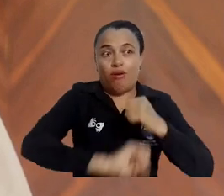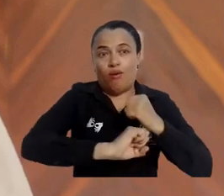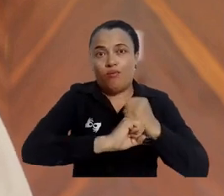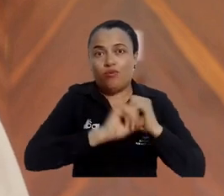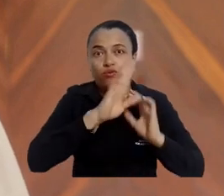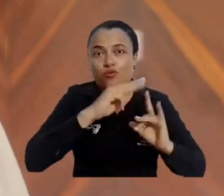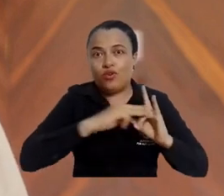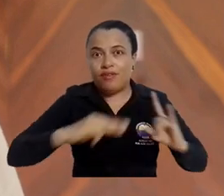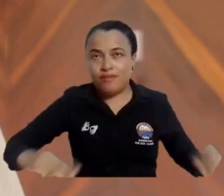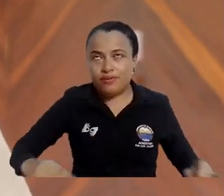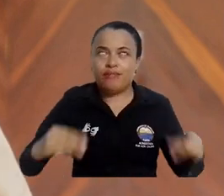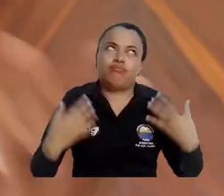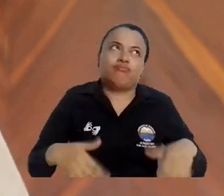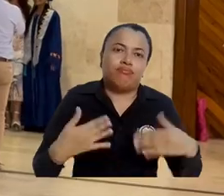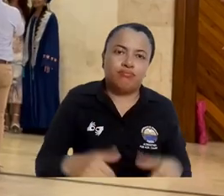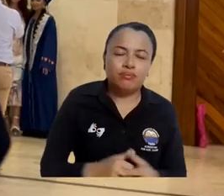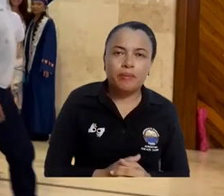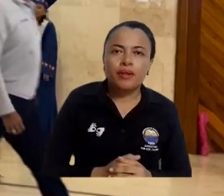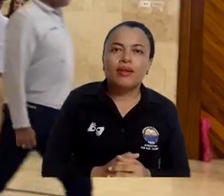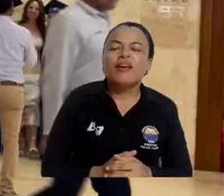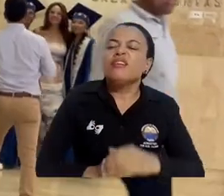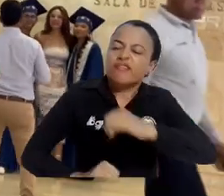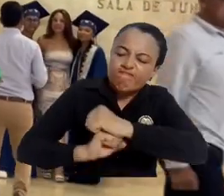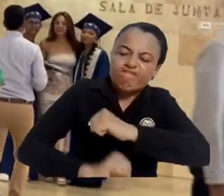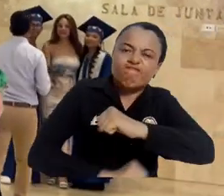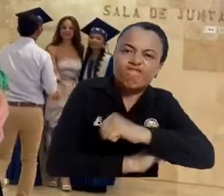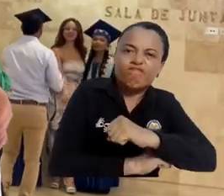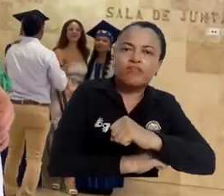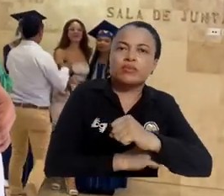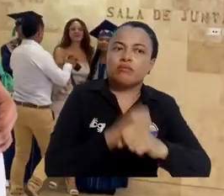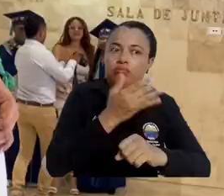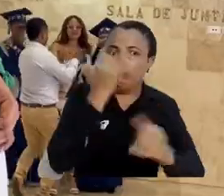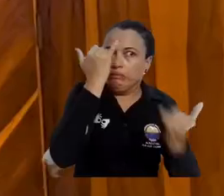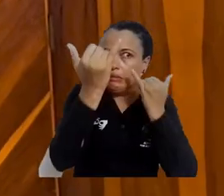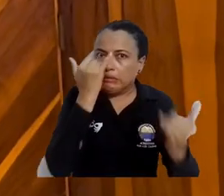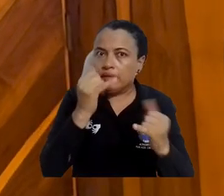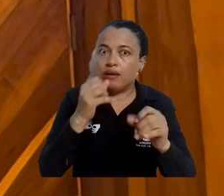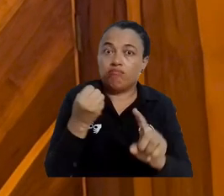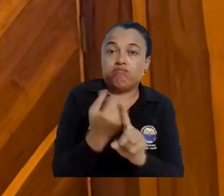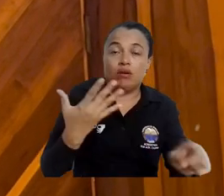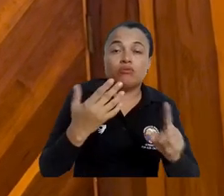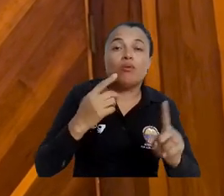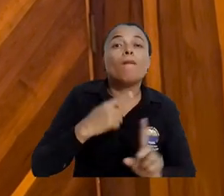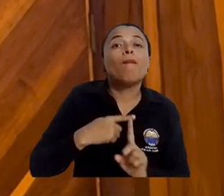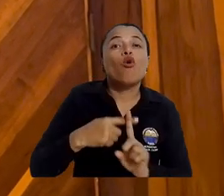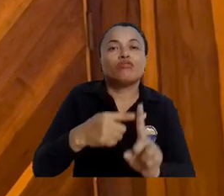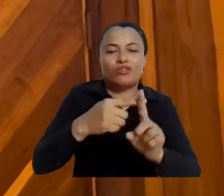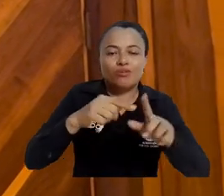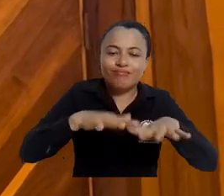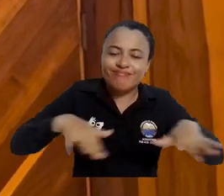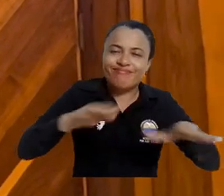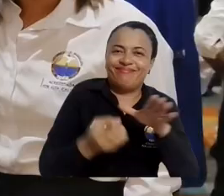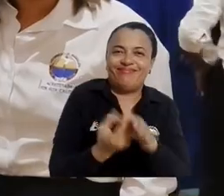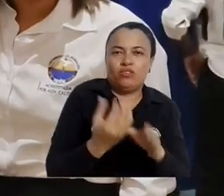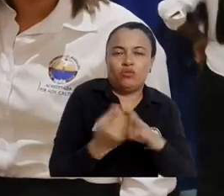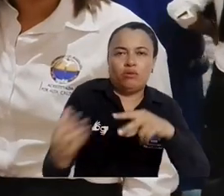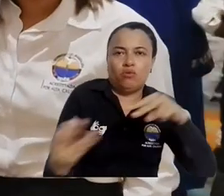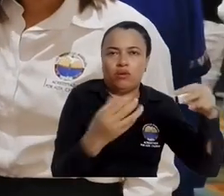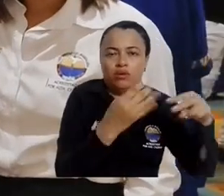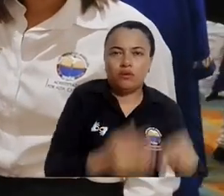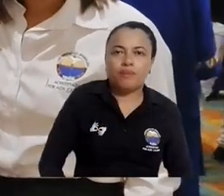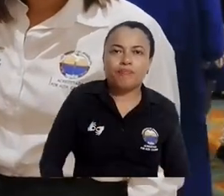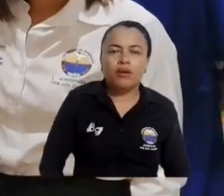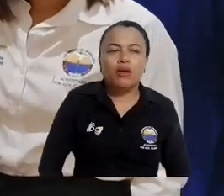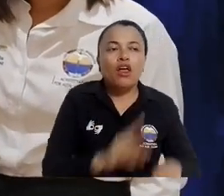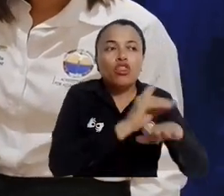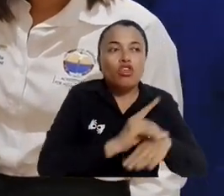satisfacción contar con el apoyo de la Universidad de Magdalena para seguir fortaleciendo estas iniciativas que generan un impacto muy positivo en